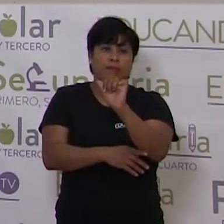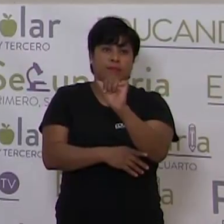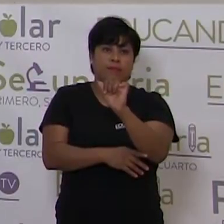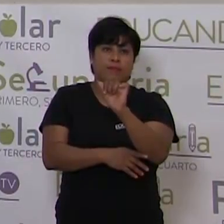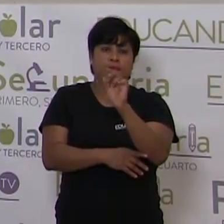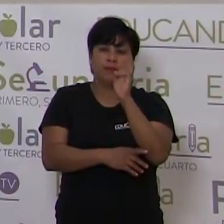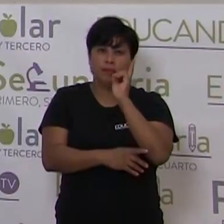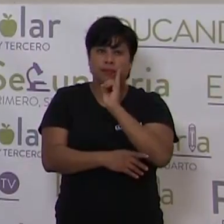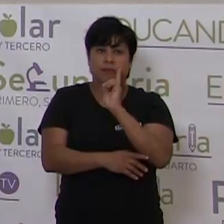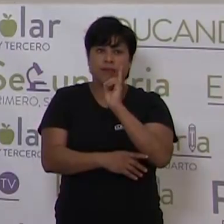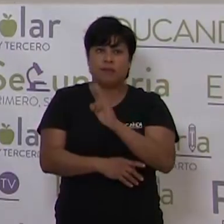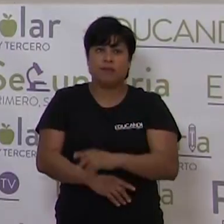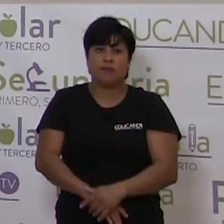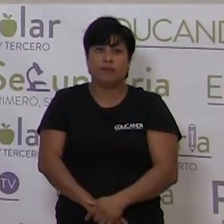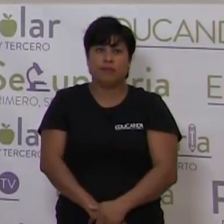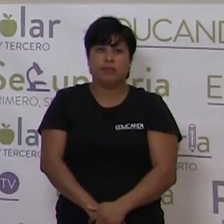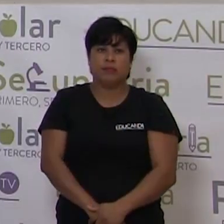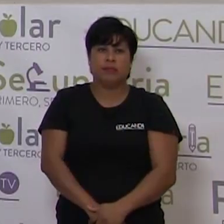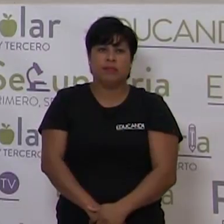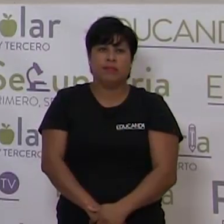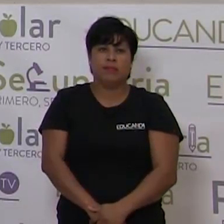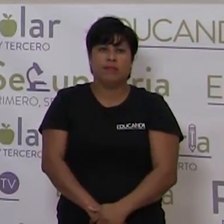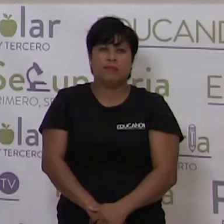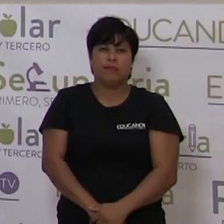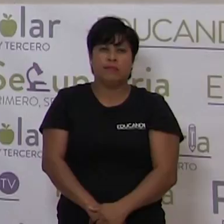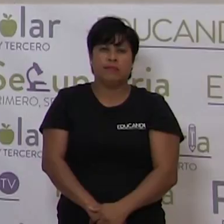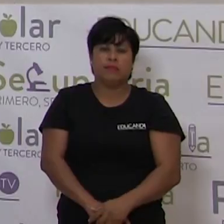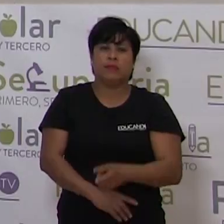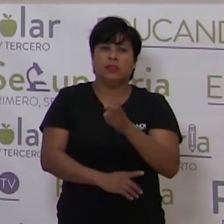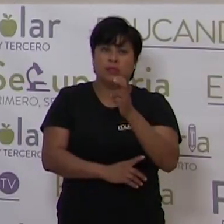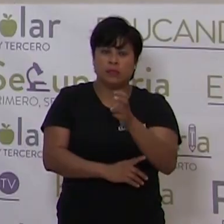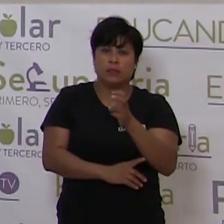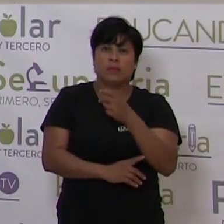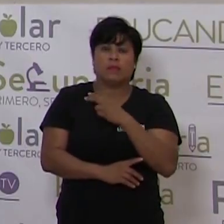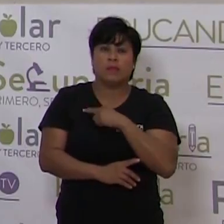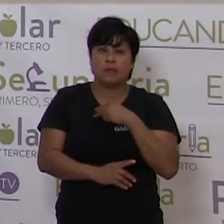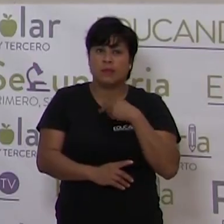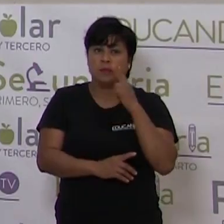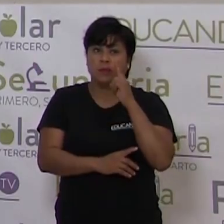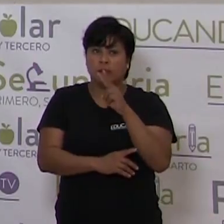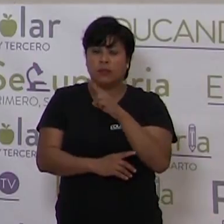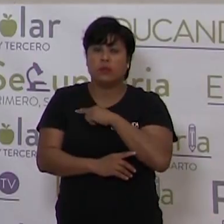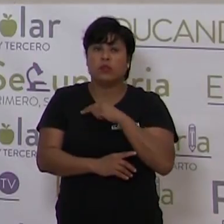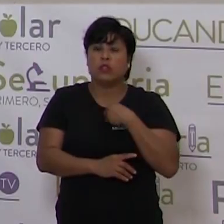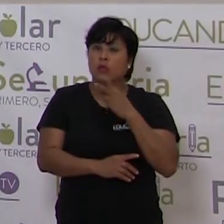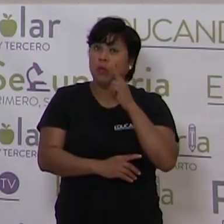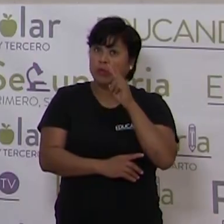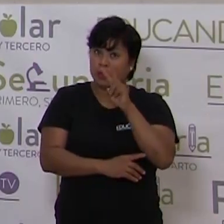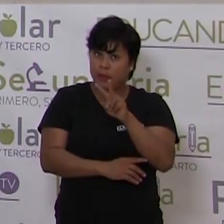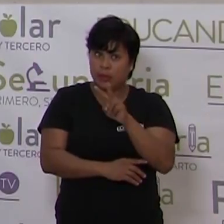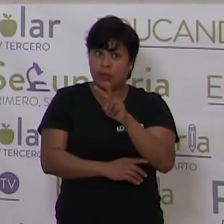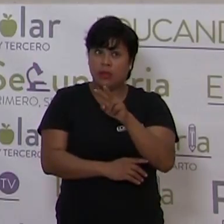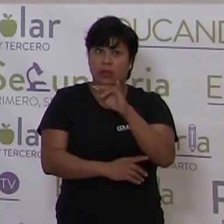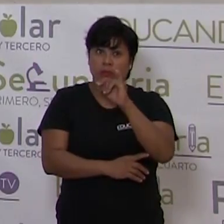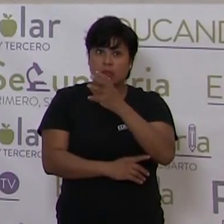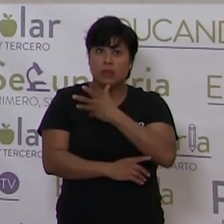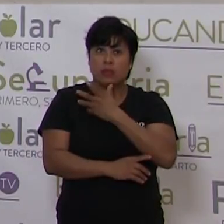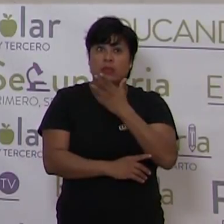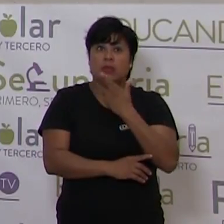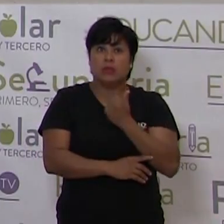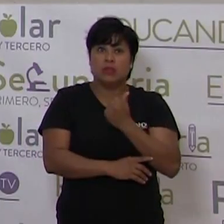Va a ver, me acabas de decir algo que corrijamos. Vamos a verificar si tienes